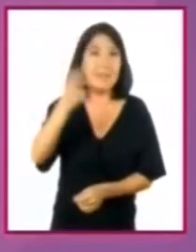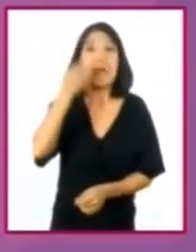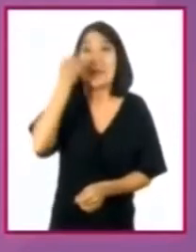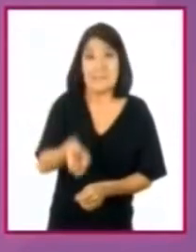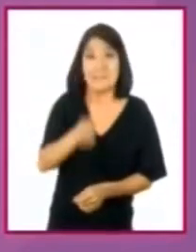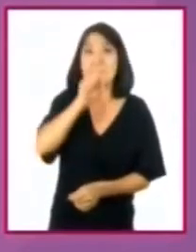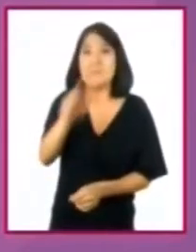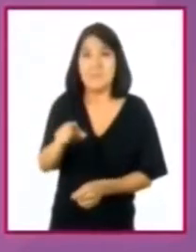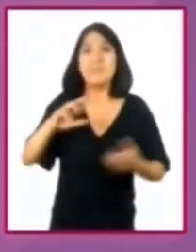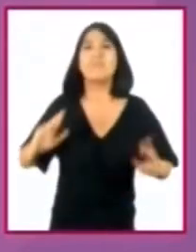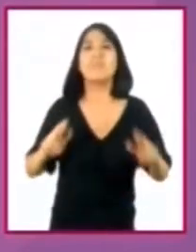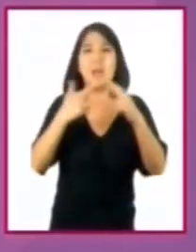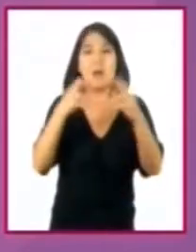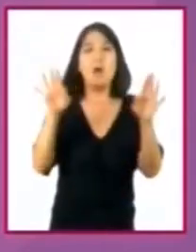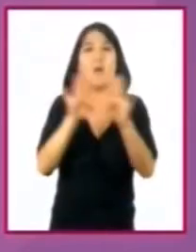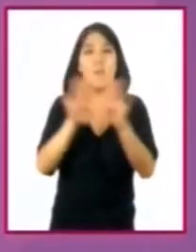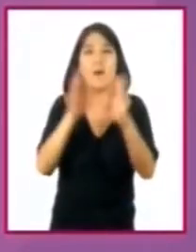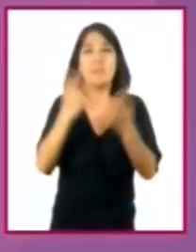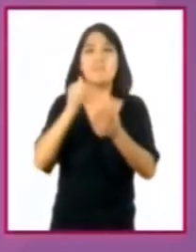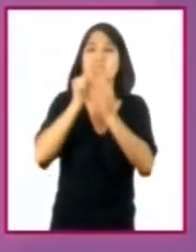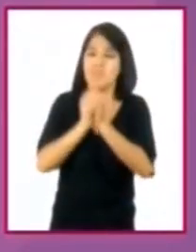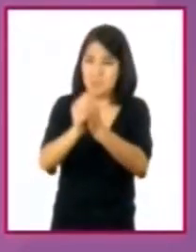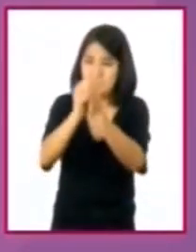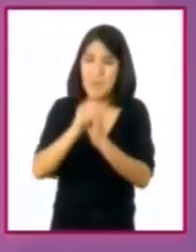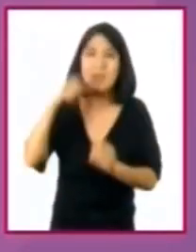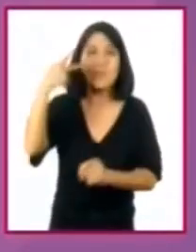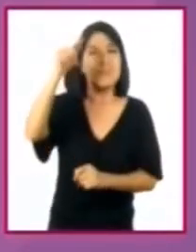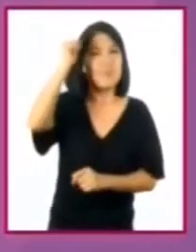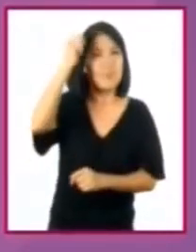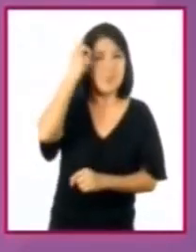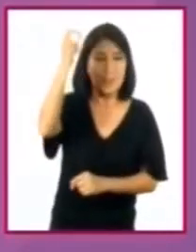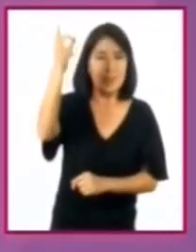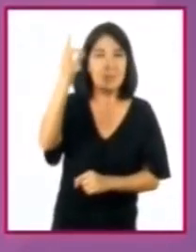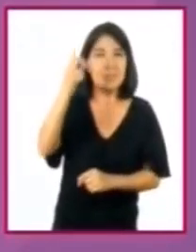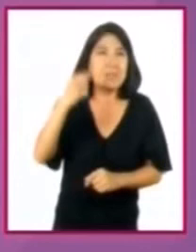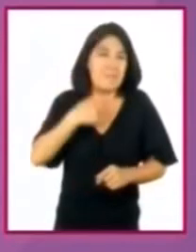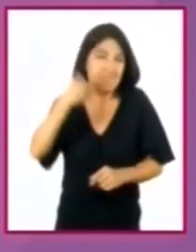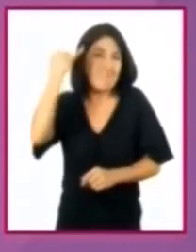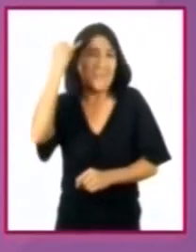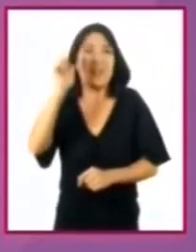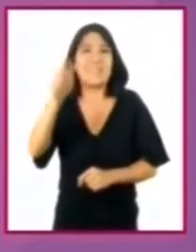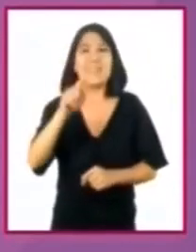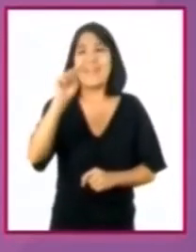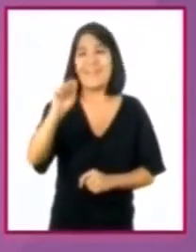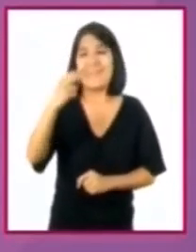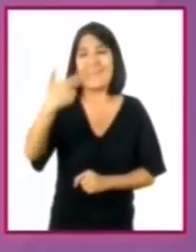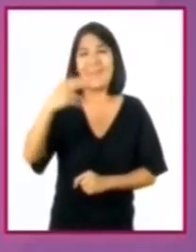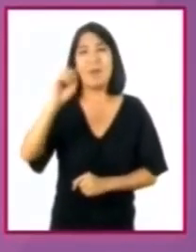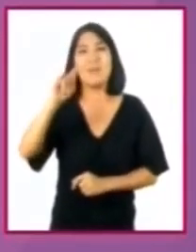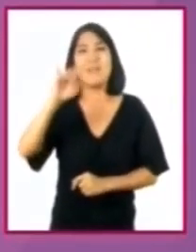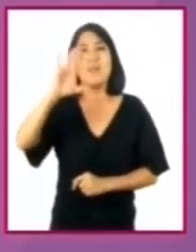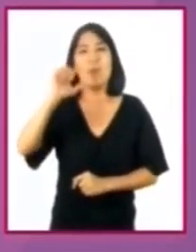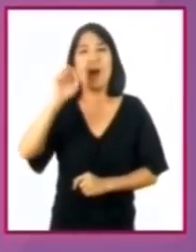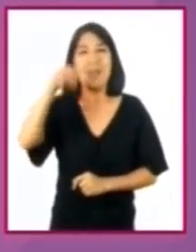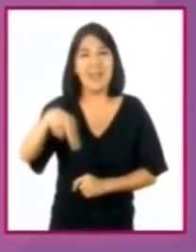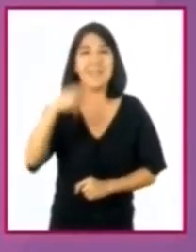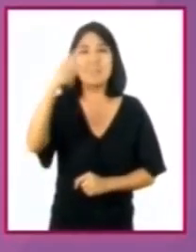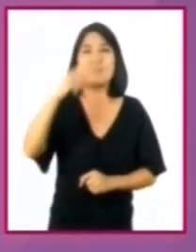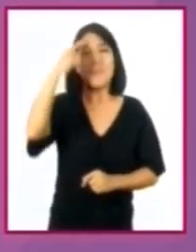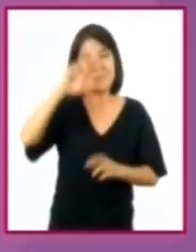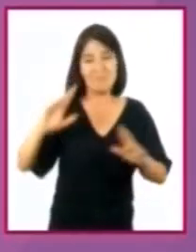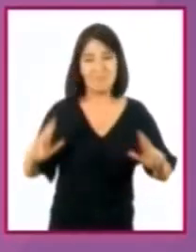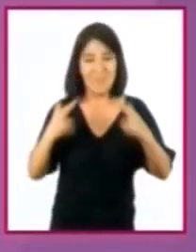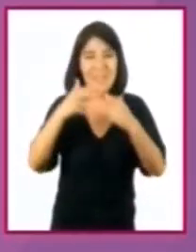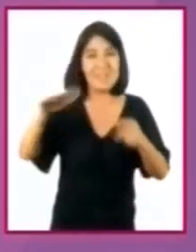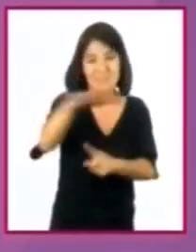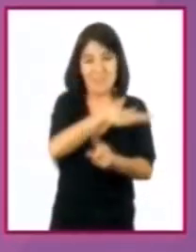ellos se realizaban ceremonias dedicadas a los dioses. Me imagino a los teotihuacanos reunidos para una celebración religiosa en la Plaza